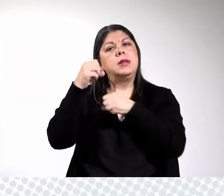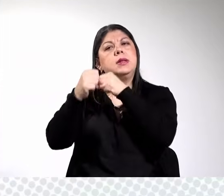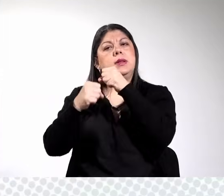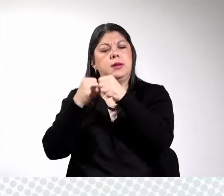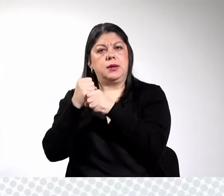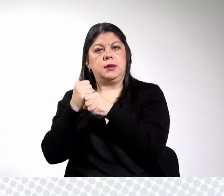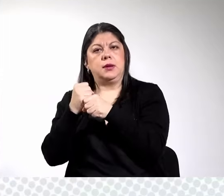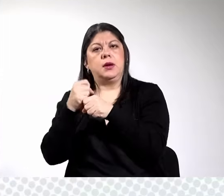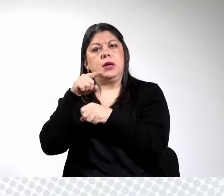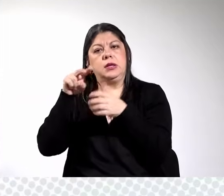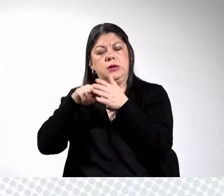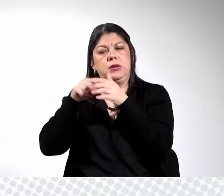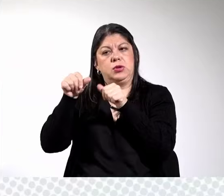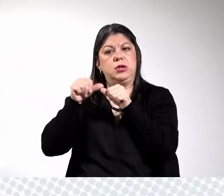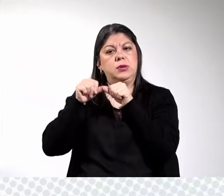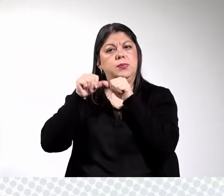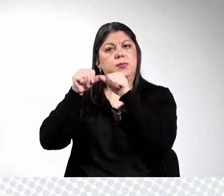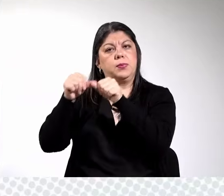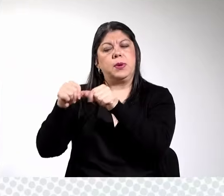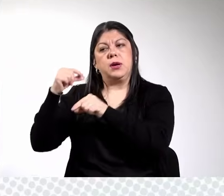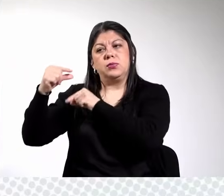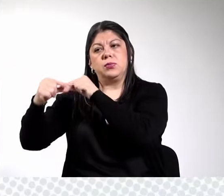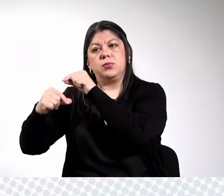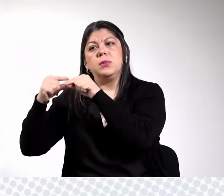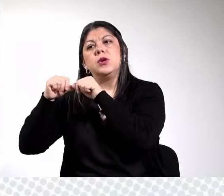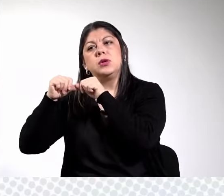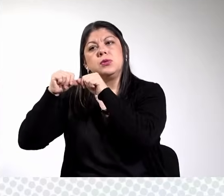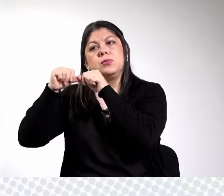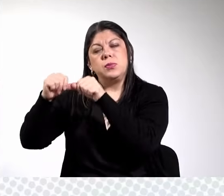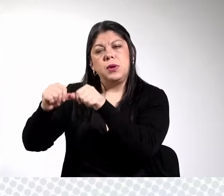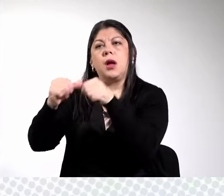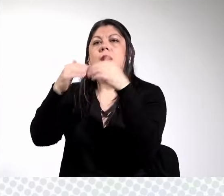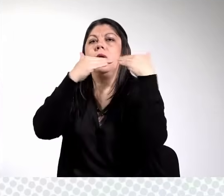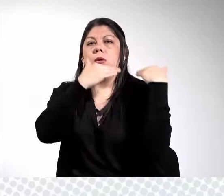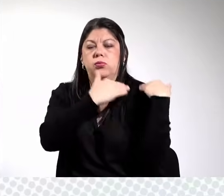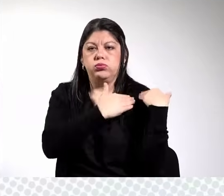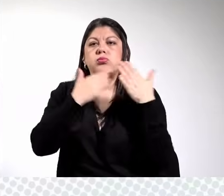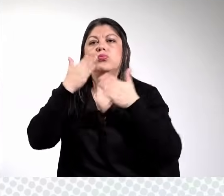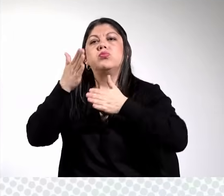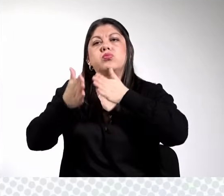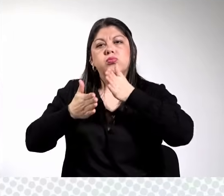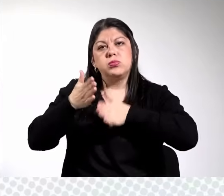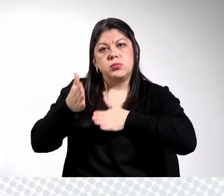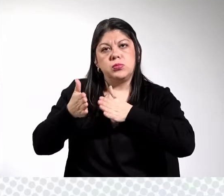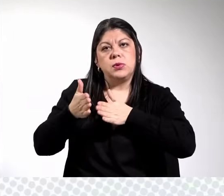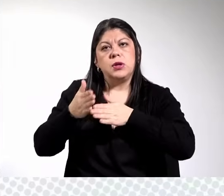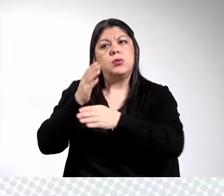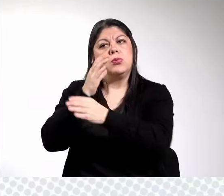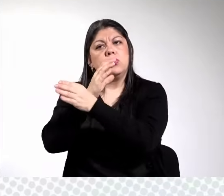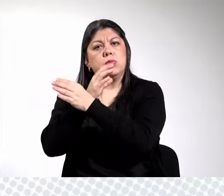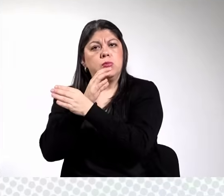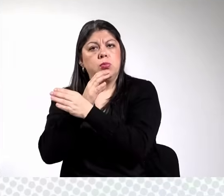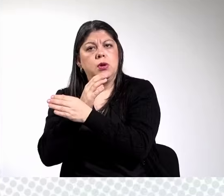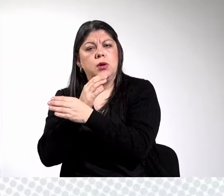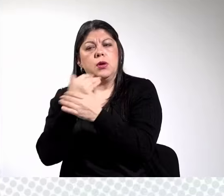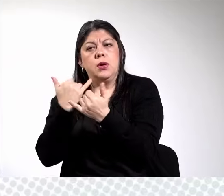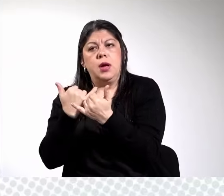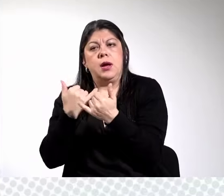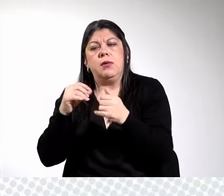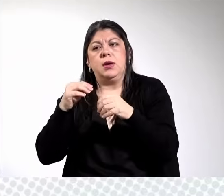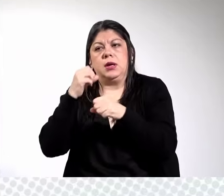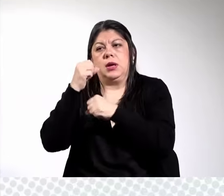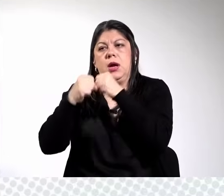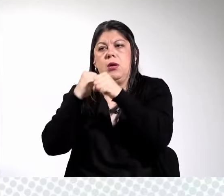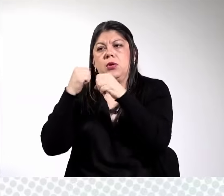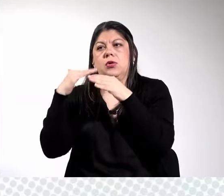decir, siga usted la misma generación sosteniendo, haciendo, cuidando y ahora queremos, muchos hablan de aumentar la edad de